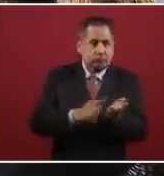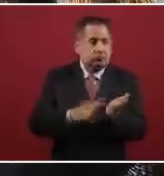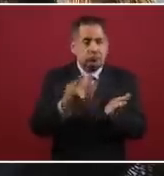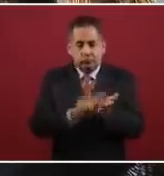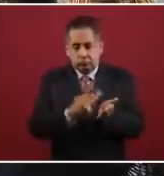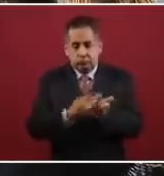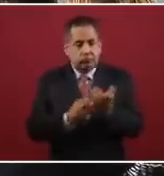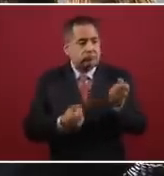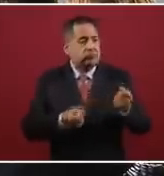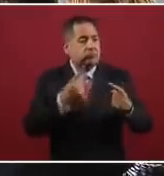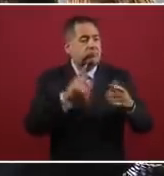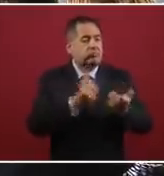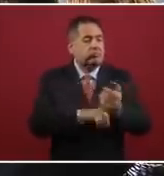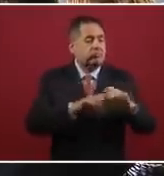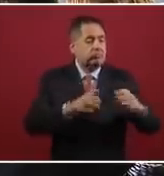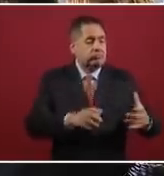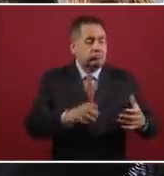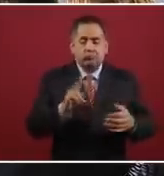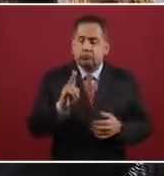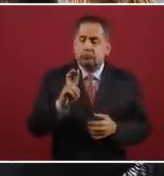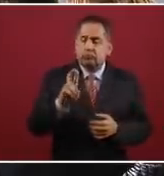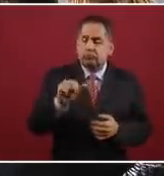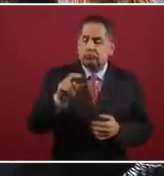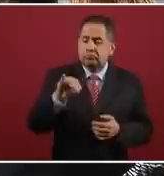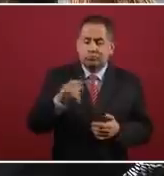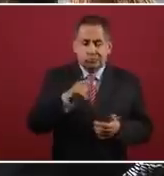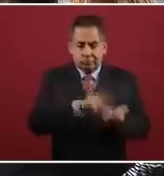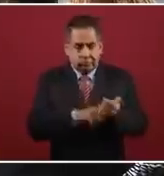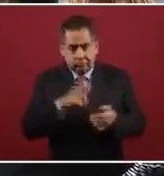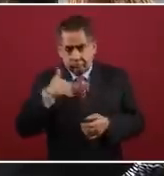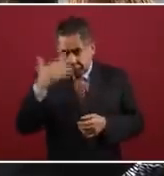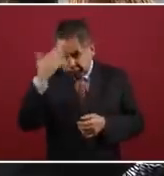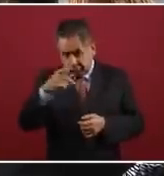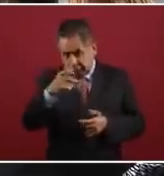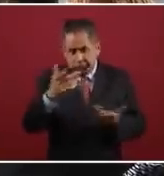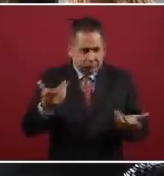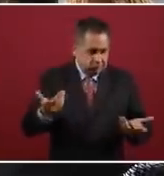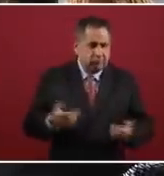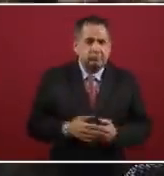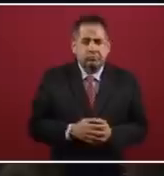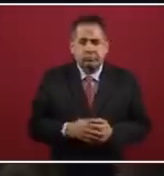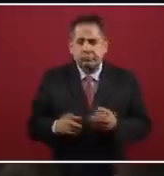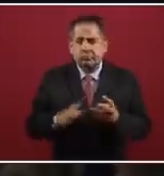algunos casos aseguran que hay hasta uranio. Si usted sabía de esto. Y